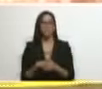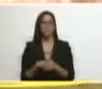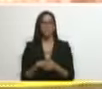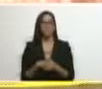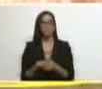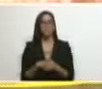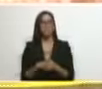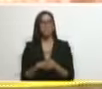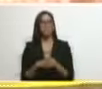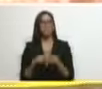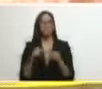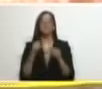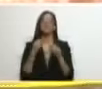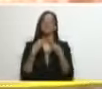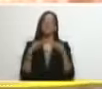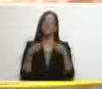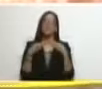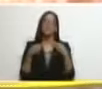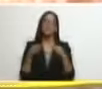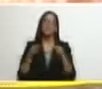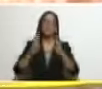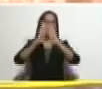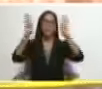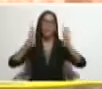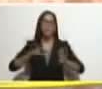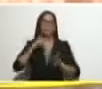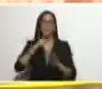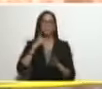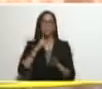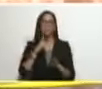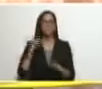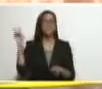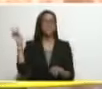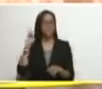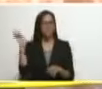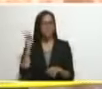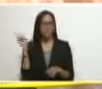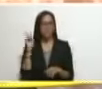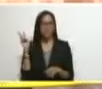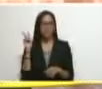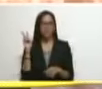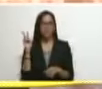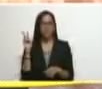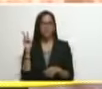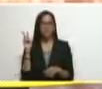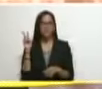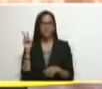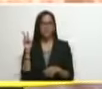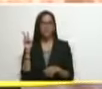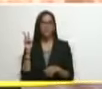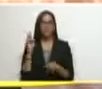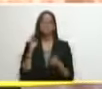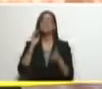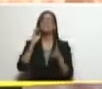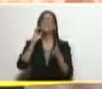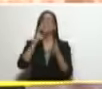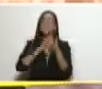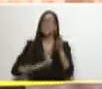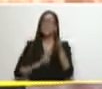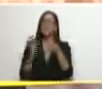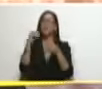expresa de publicación del mapa político de la República Bolivariana de Venezuela sin la